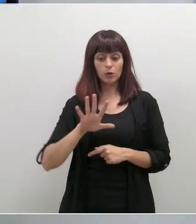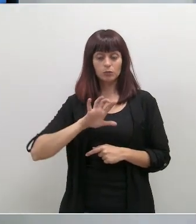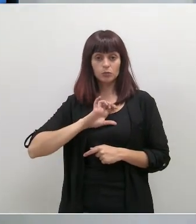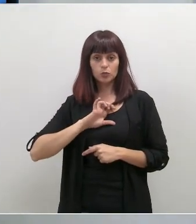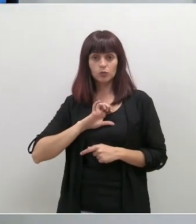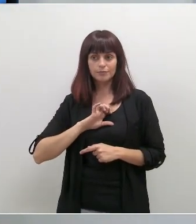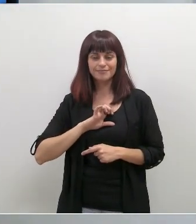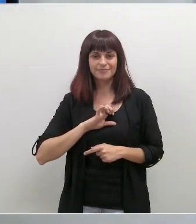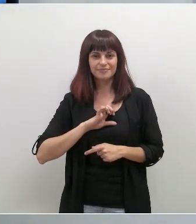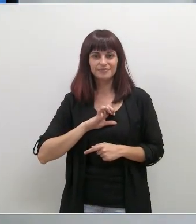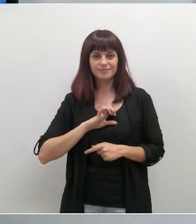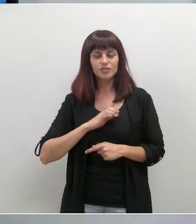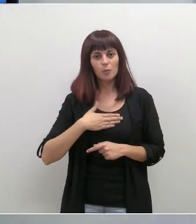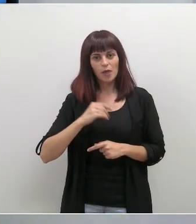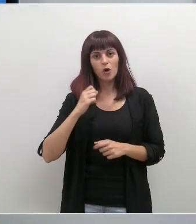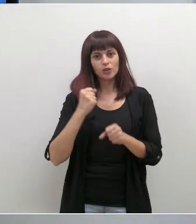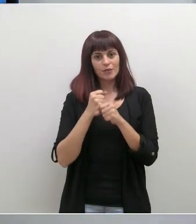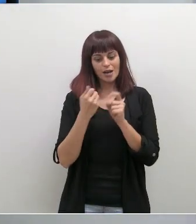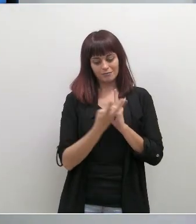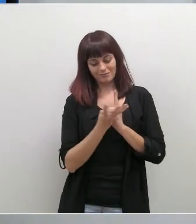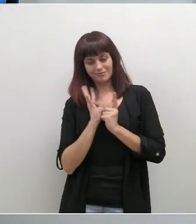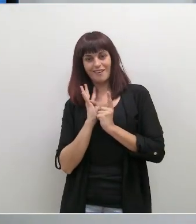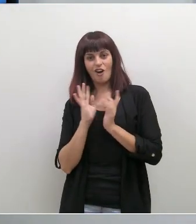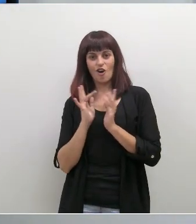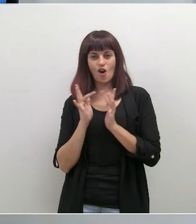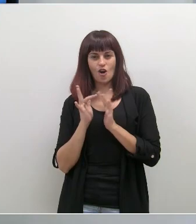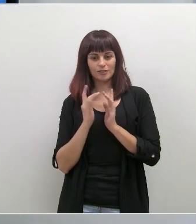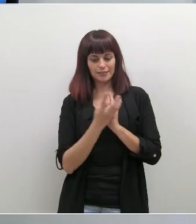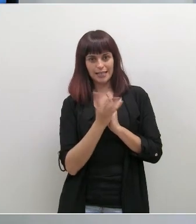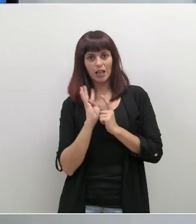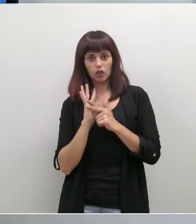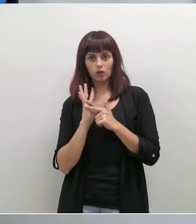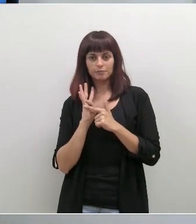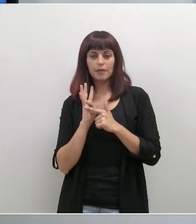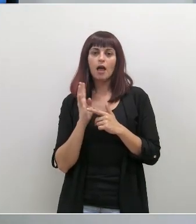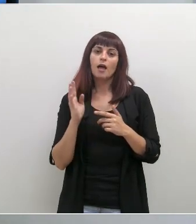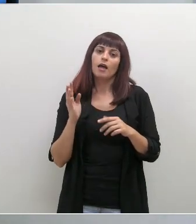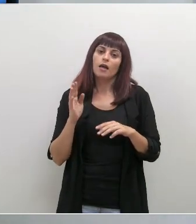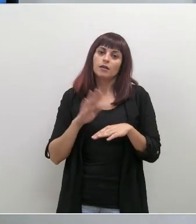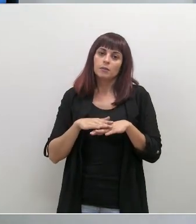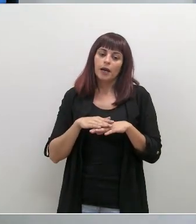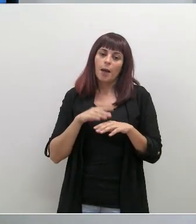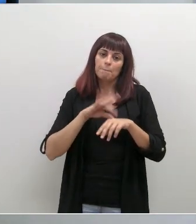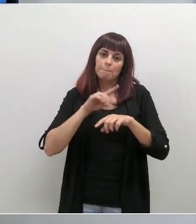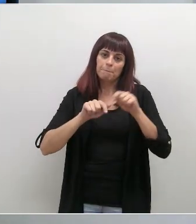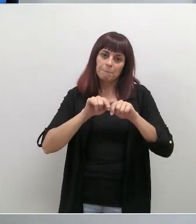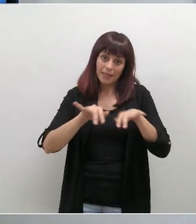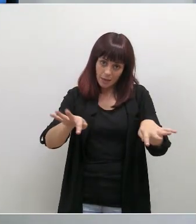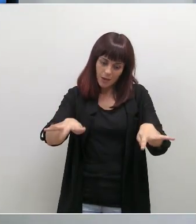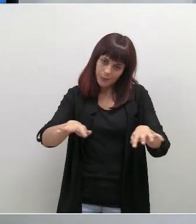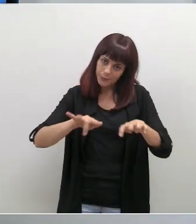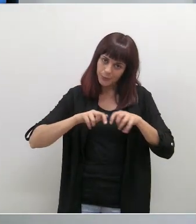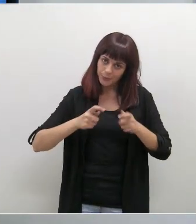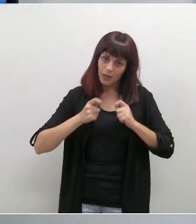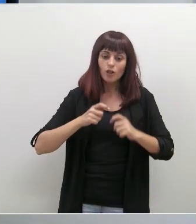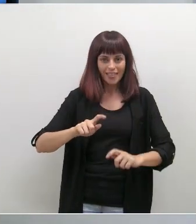y podremos también trabajar sobre esos contactos para ir abordando la pandemia lo antes posible. Entonces, lo que nos da